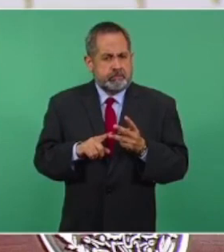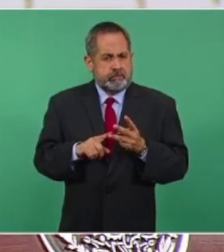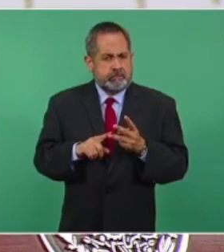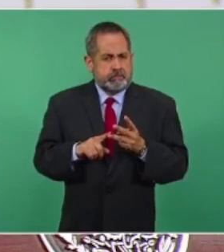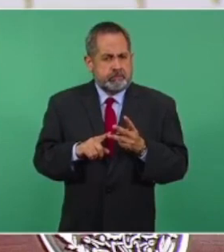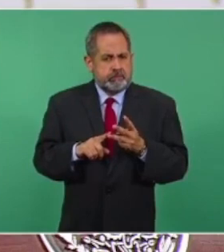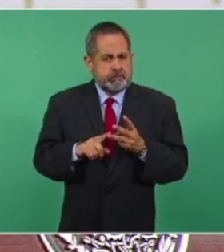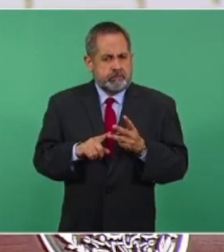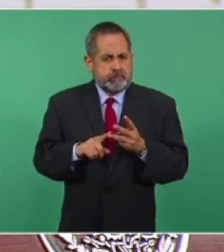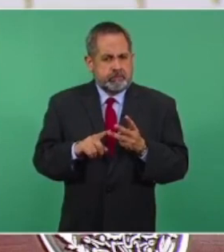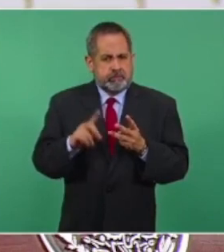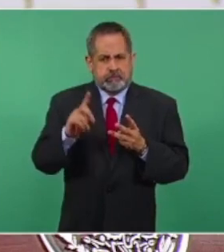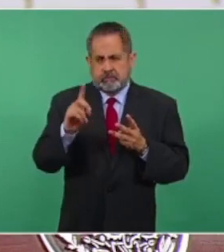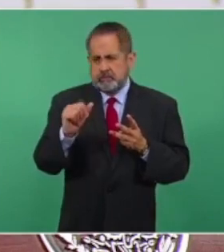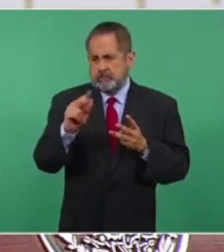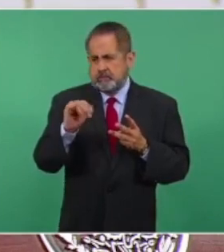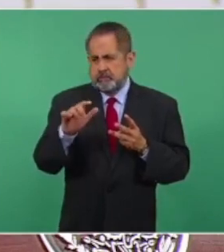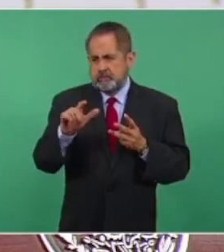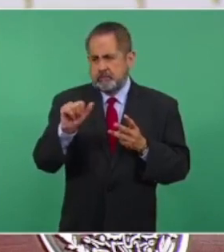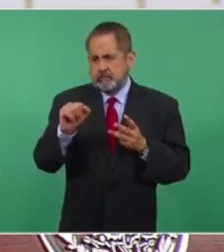y Daniel Asaf,